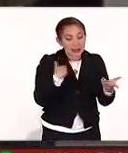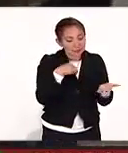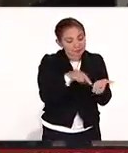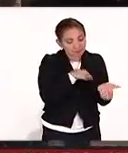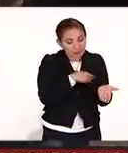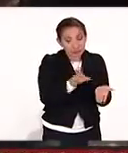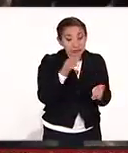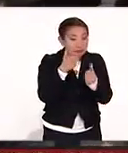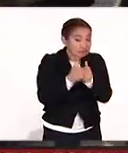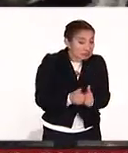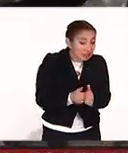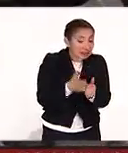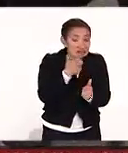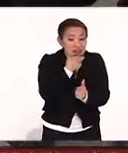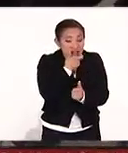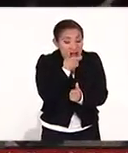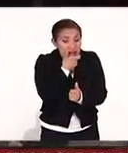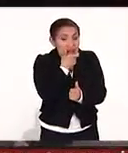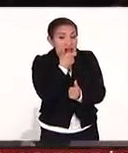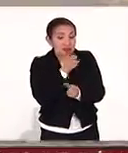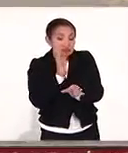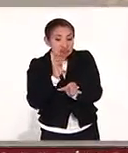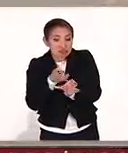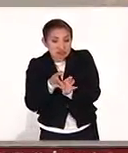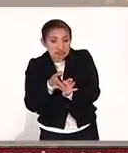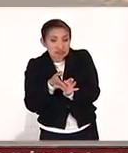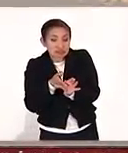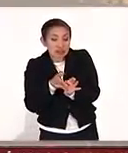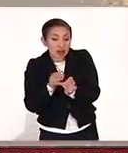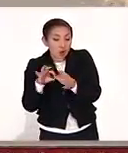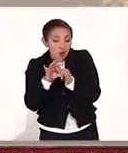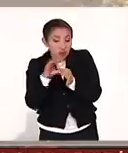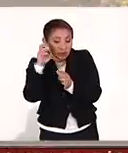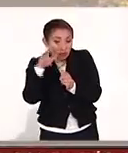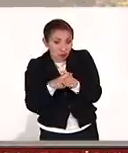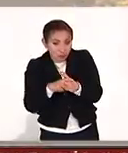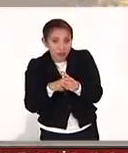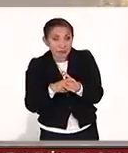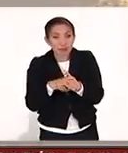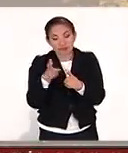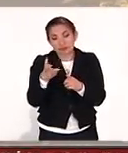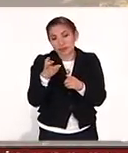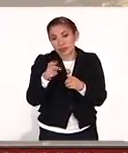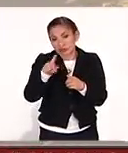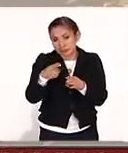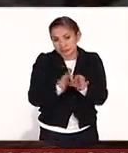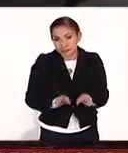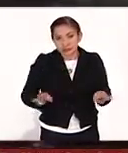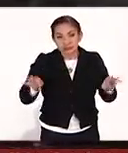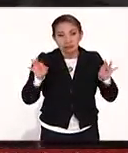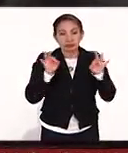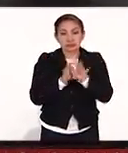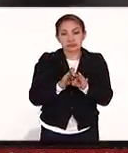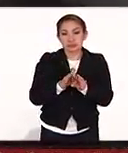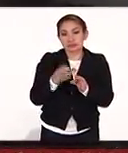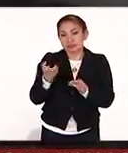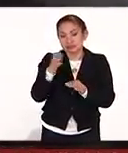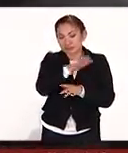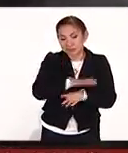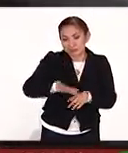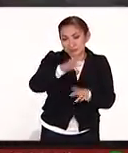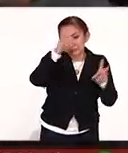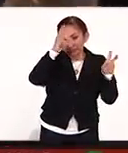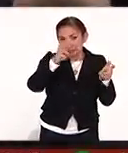si permanece o no Inglaterra en la Unión Europea. Y esto es muy importante, que en este contexto,